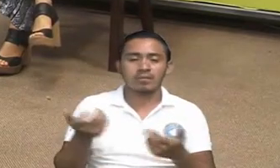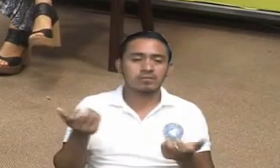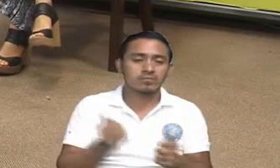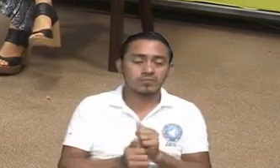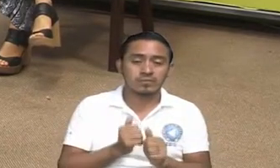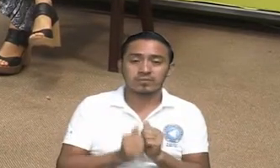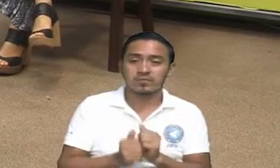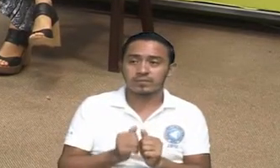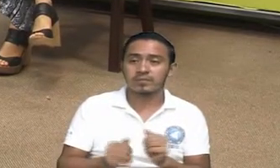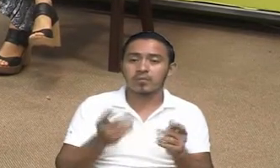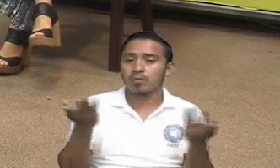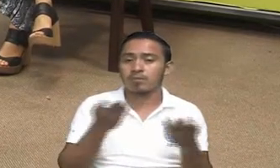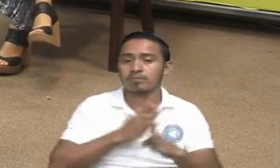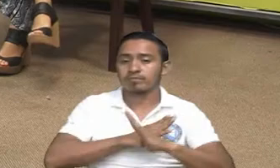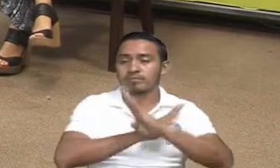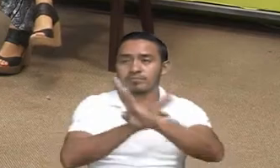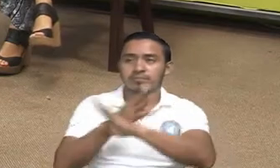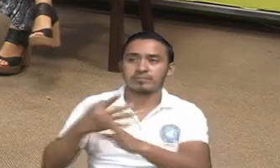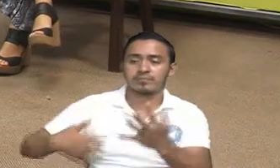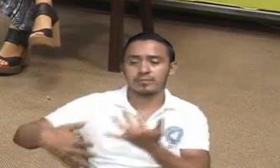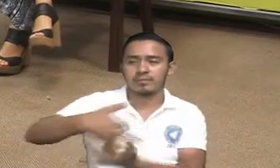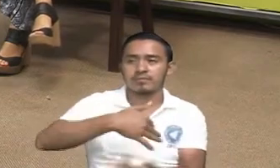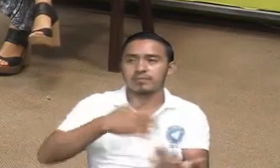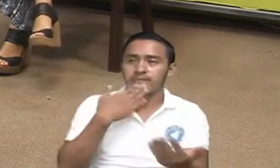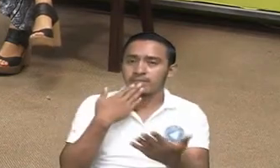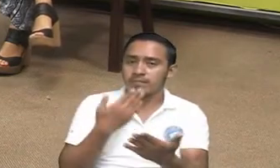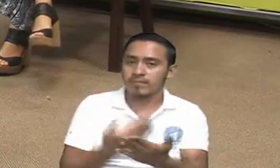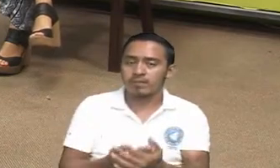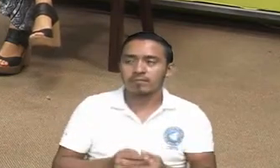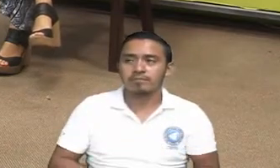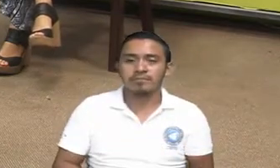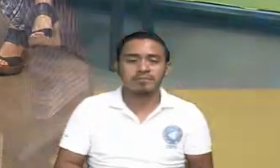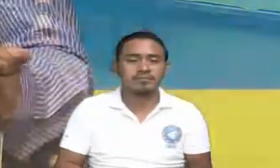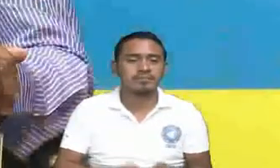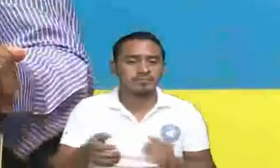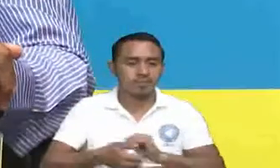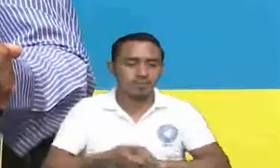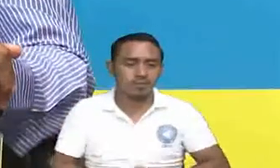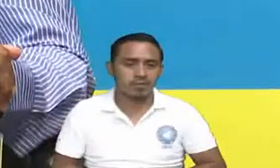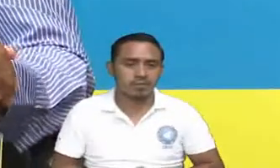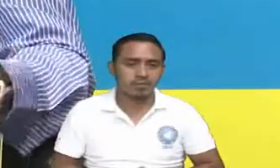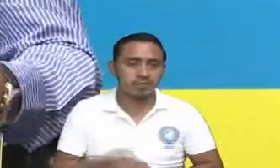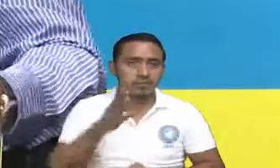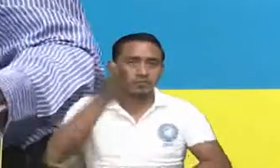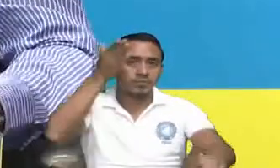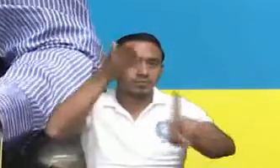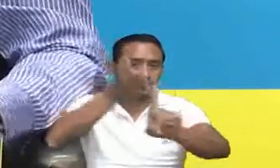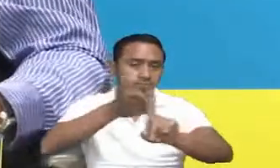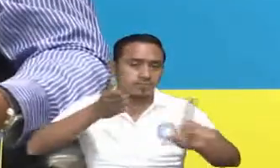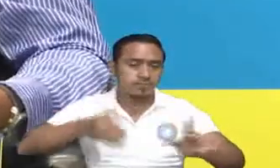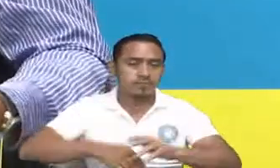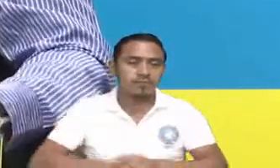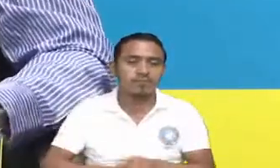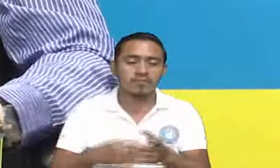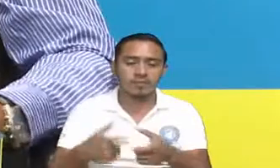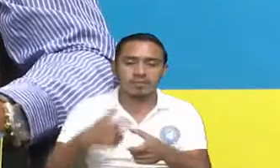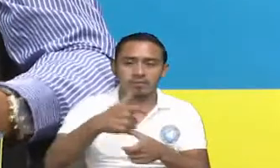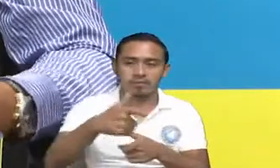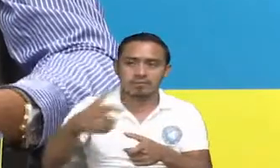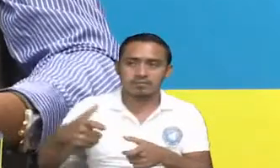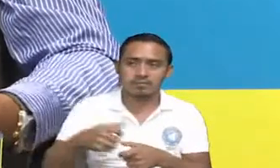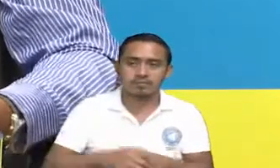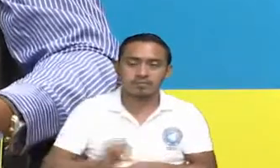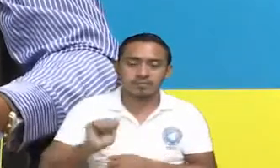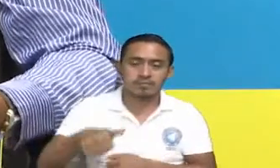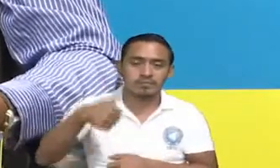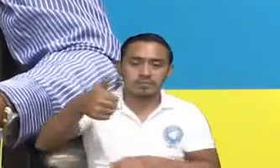y cómo prevenirlo en una relación. Le agradecemos, amigos televidentes, su fiel sintonía. Le invitamos el